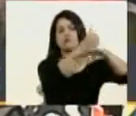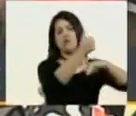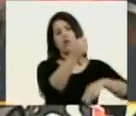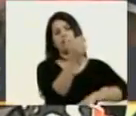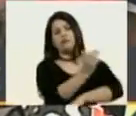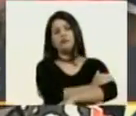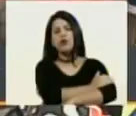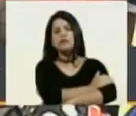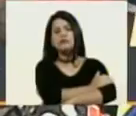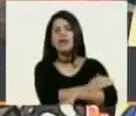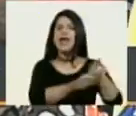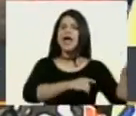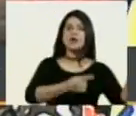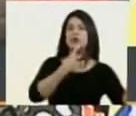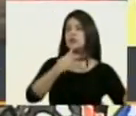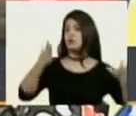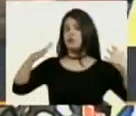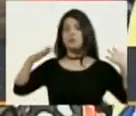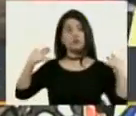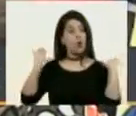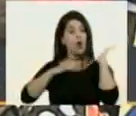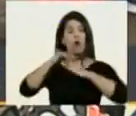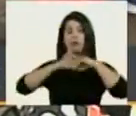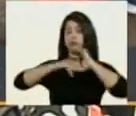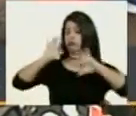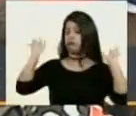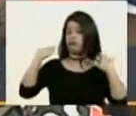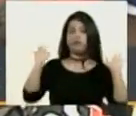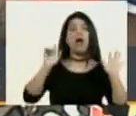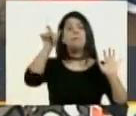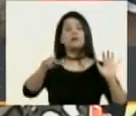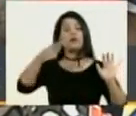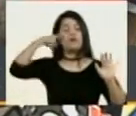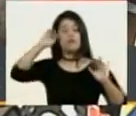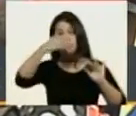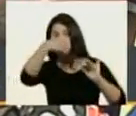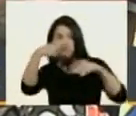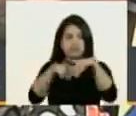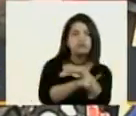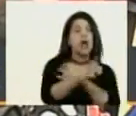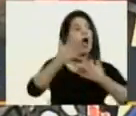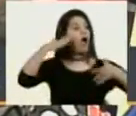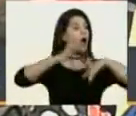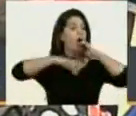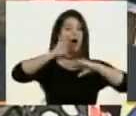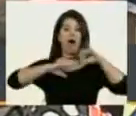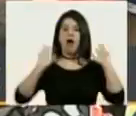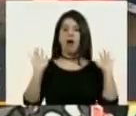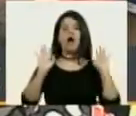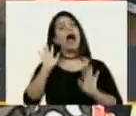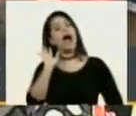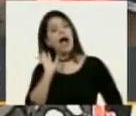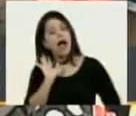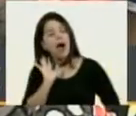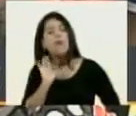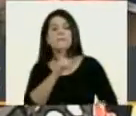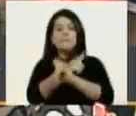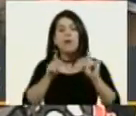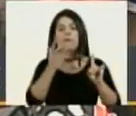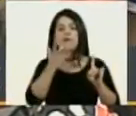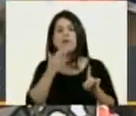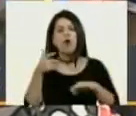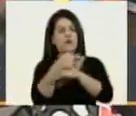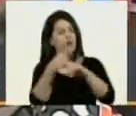que ellos no controlan a los infiltrados. Pero cuide que el gobierno meta preso a un guarimbero para